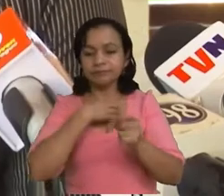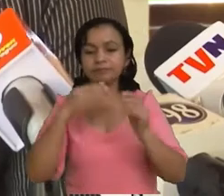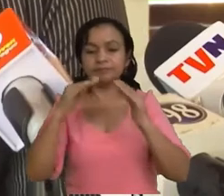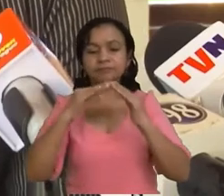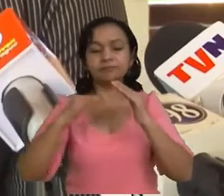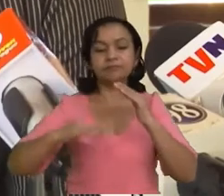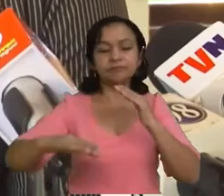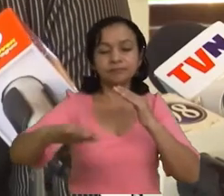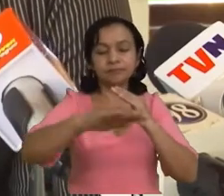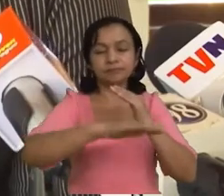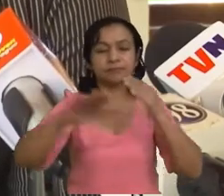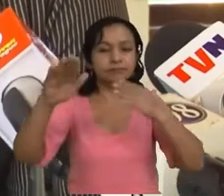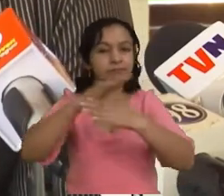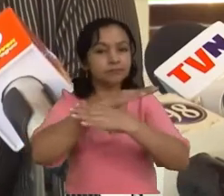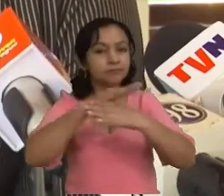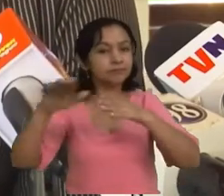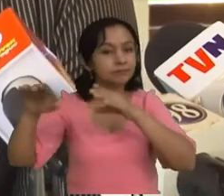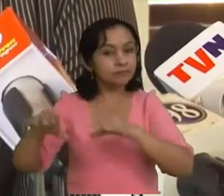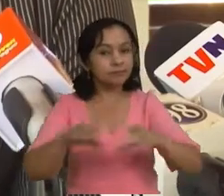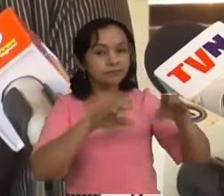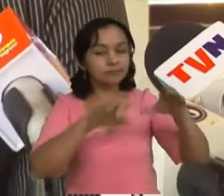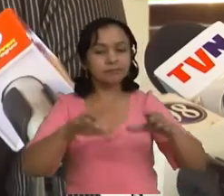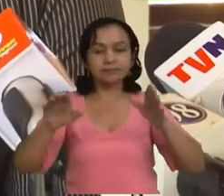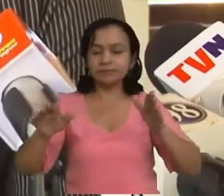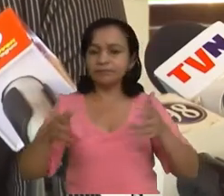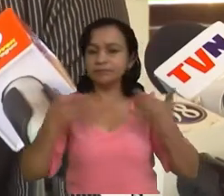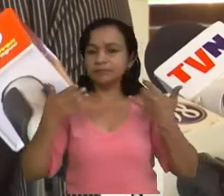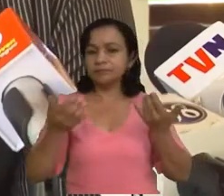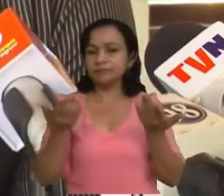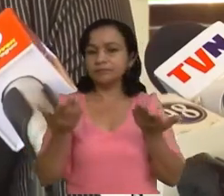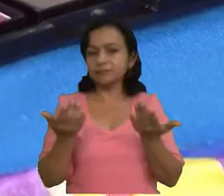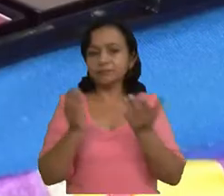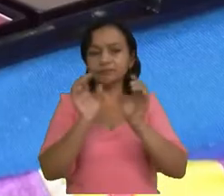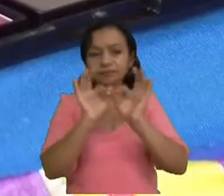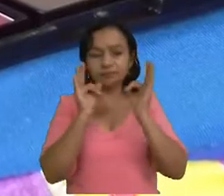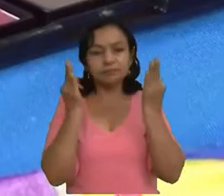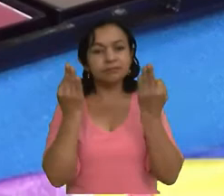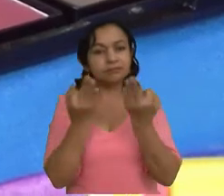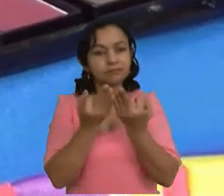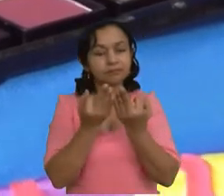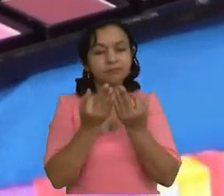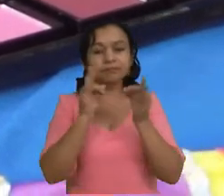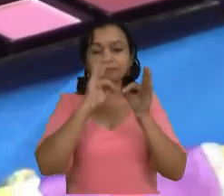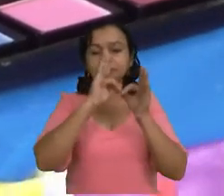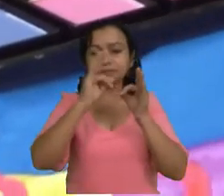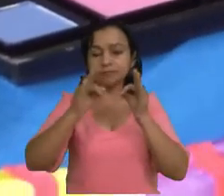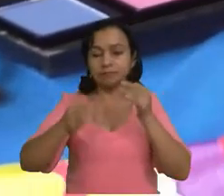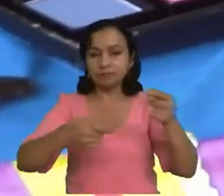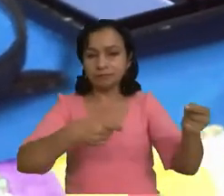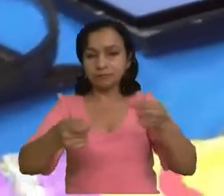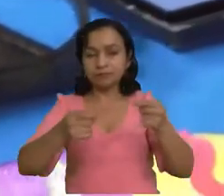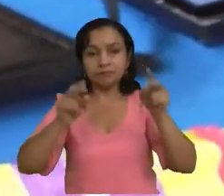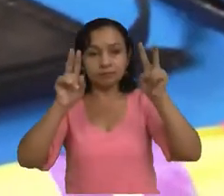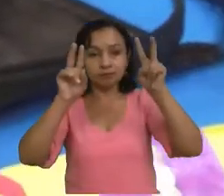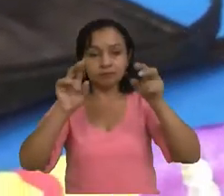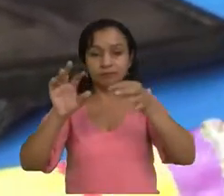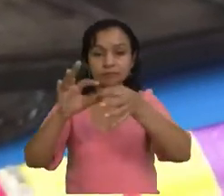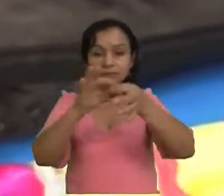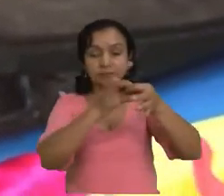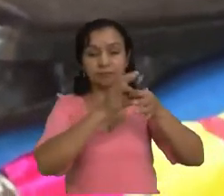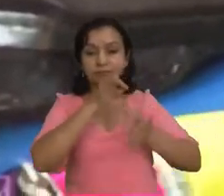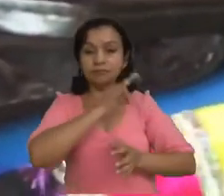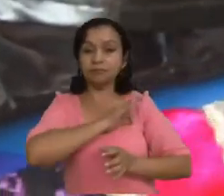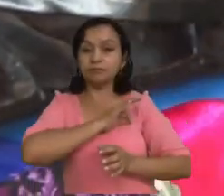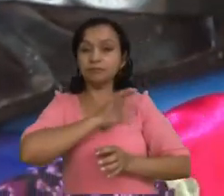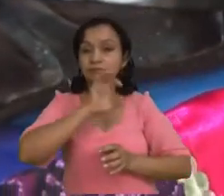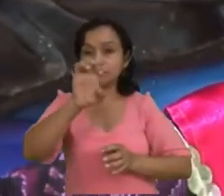y otras diversas actividades, ¿verdad?, que son recreativas y sanas para el bienestar de la familia. La feria familiar, cuyo lema es Unidos en Fe y Esperanza